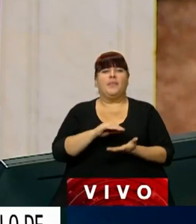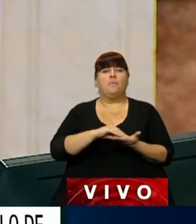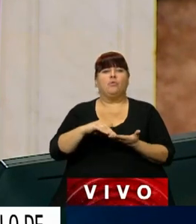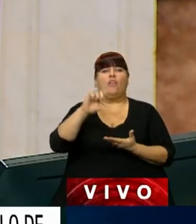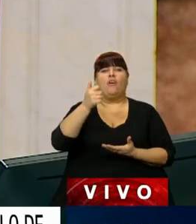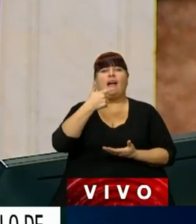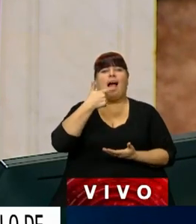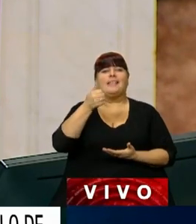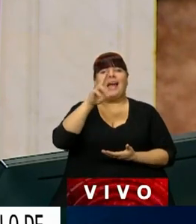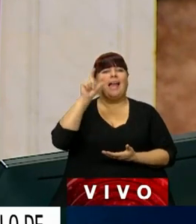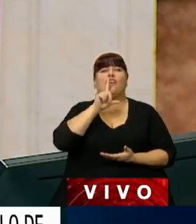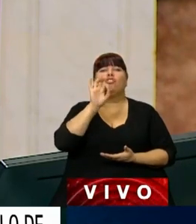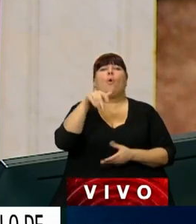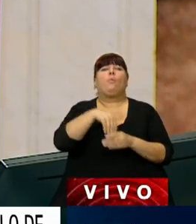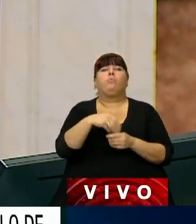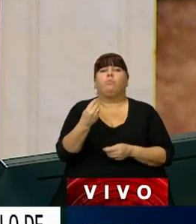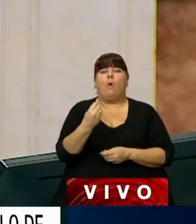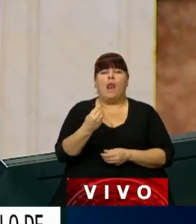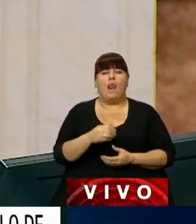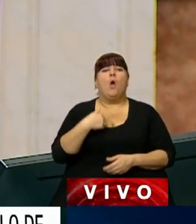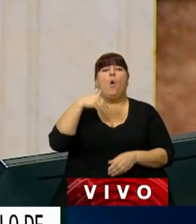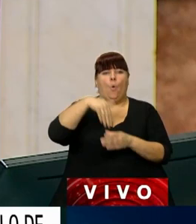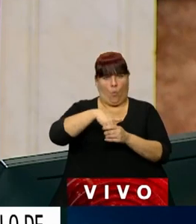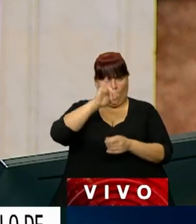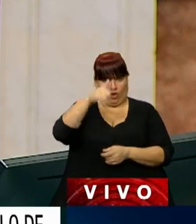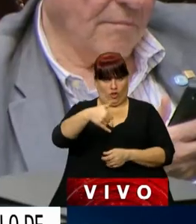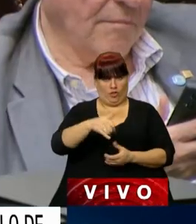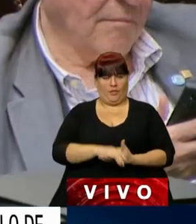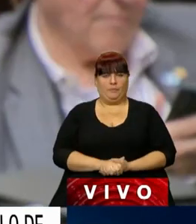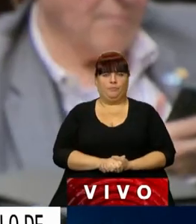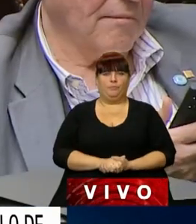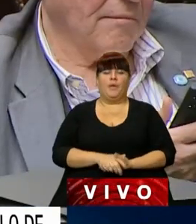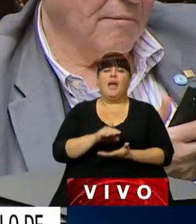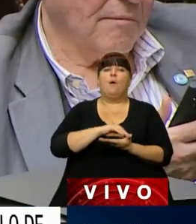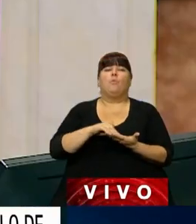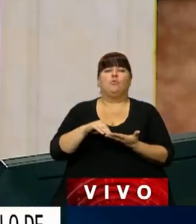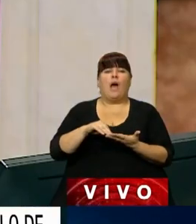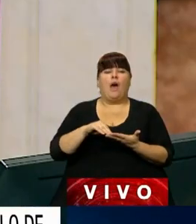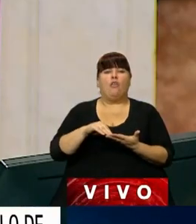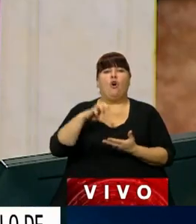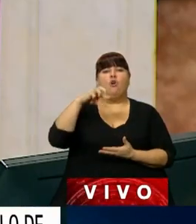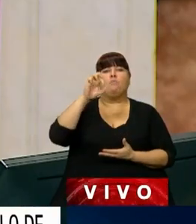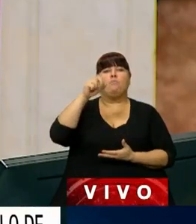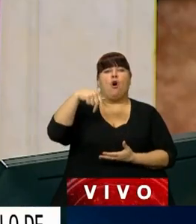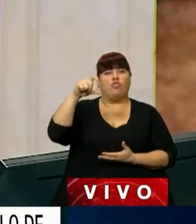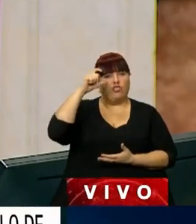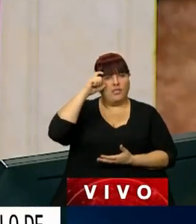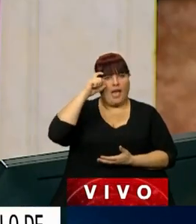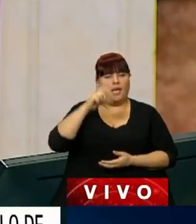Diputado Casareto, el sentido de su voto. Voto por la afirmativa, presidente. Diputado Carlitos Ponce,